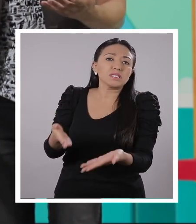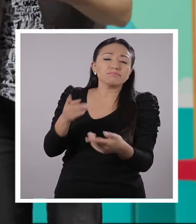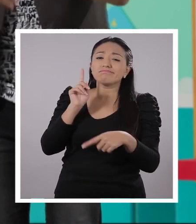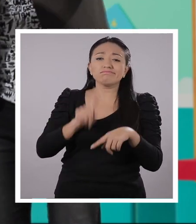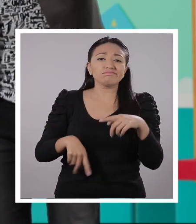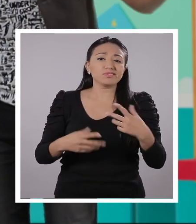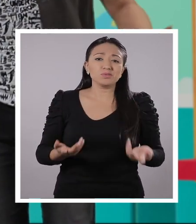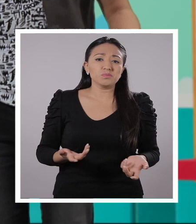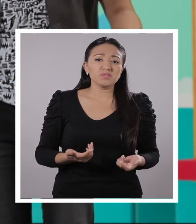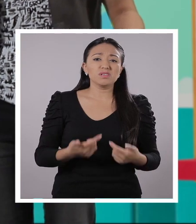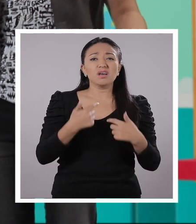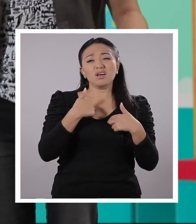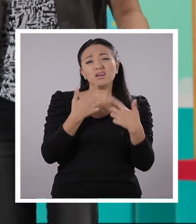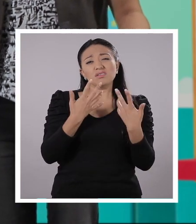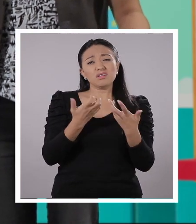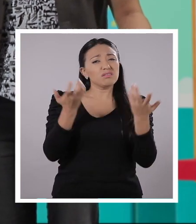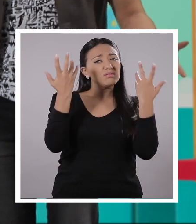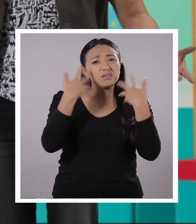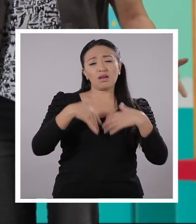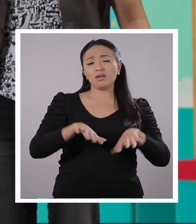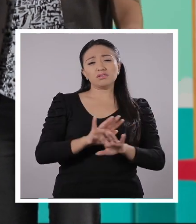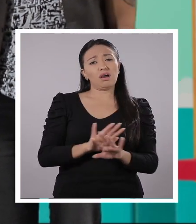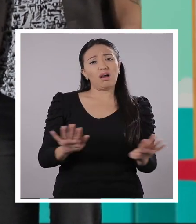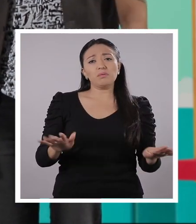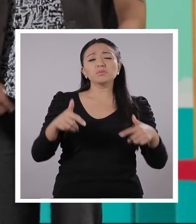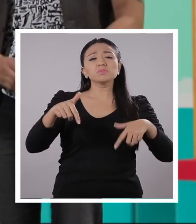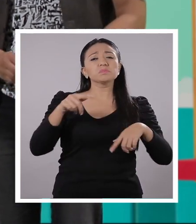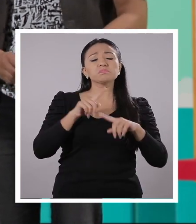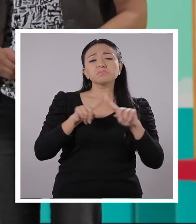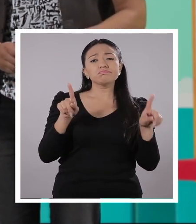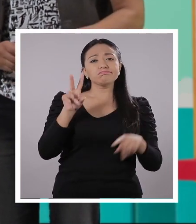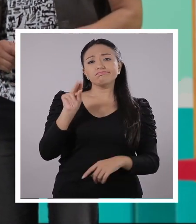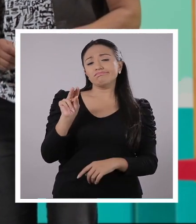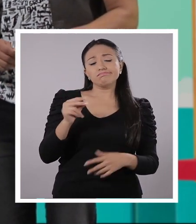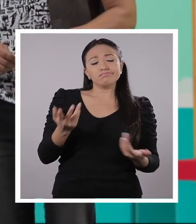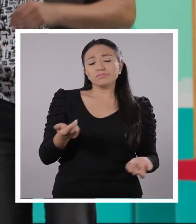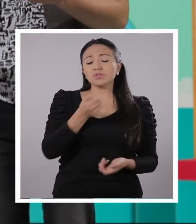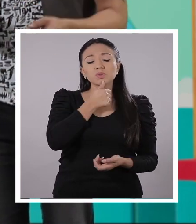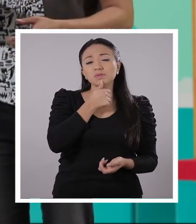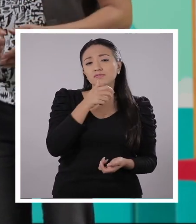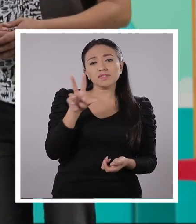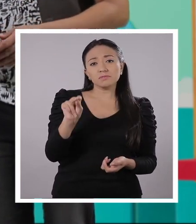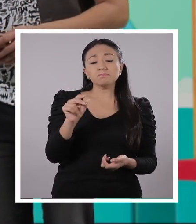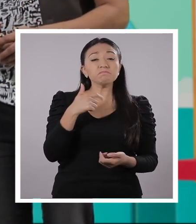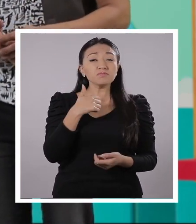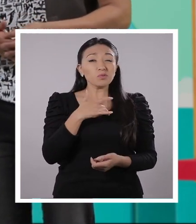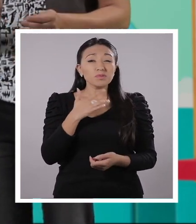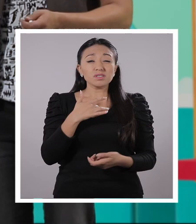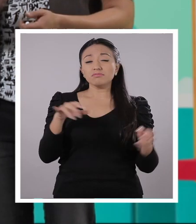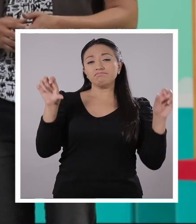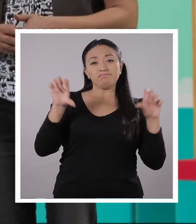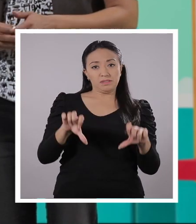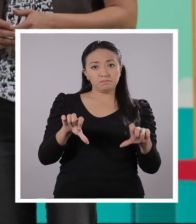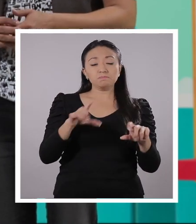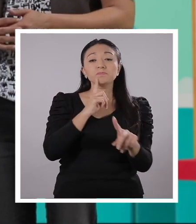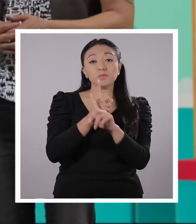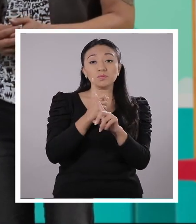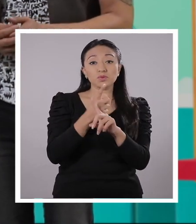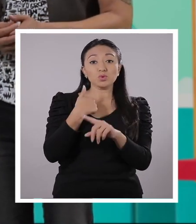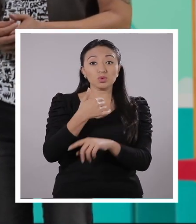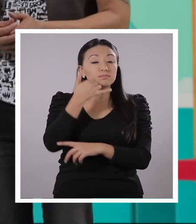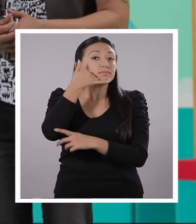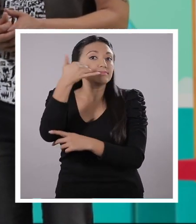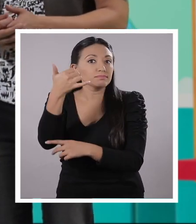encantaría también que ya salgamos de todo esto, sí, pero no, todavía no. Así que me sentí súper mal. Entonces decidí llamar a mi